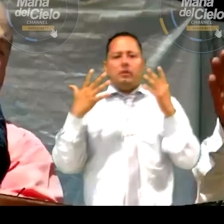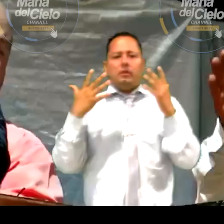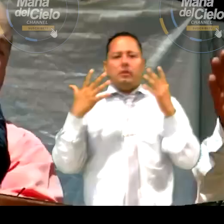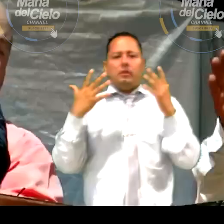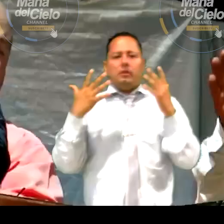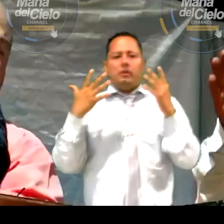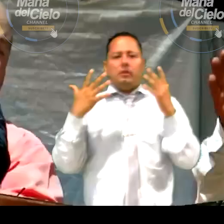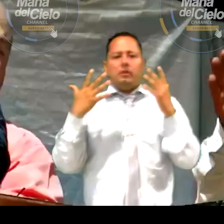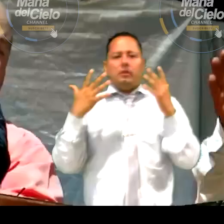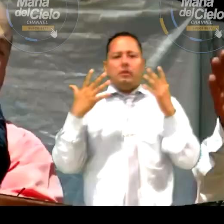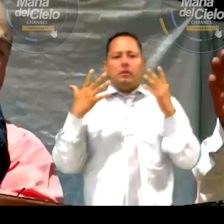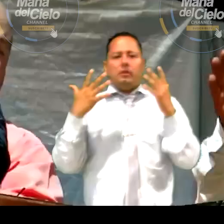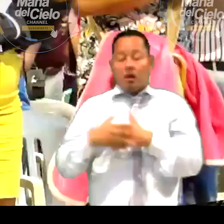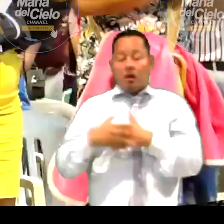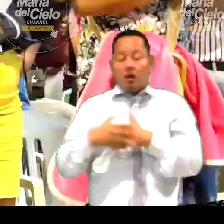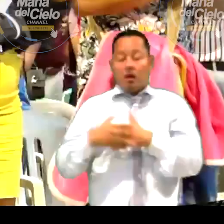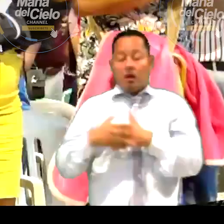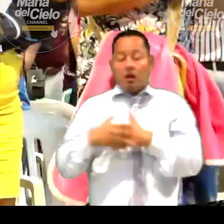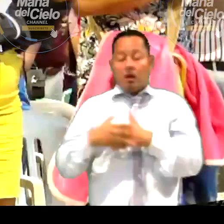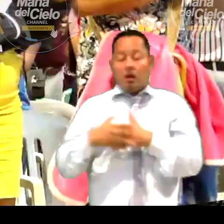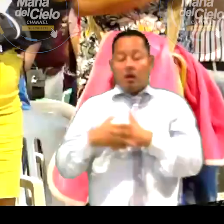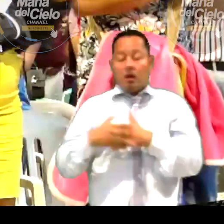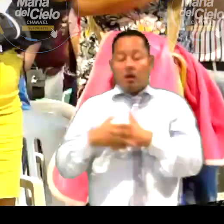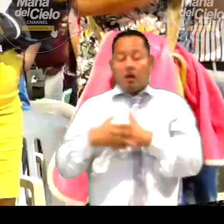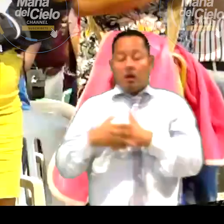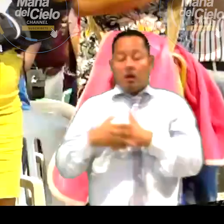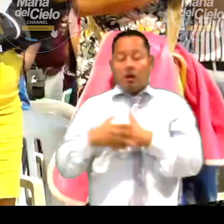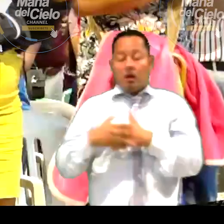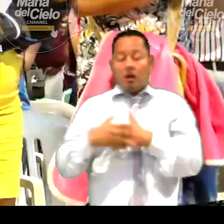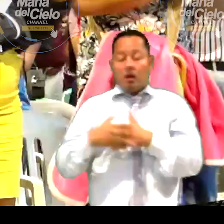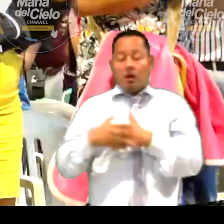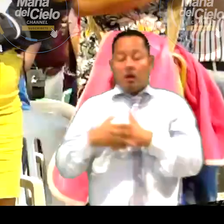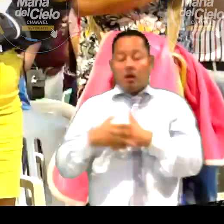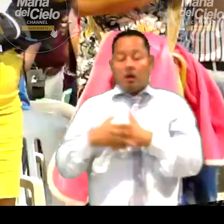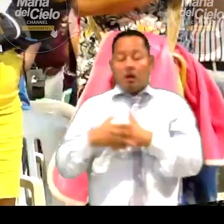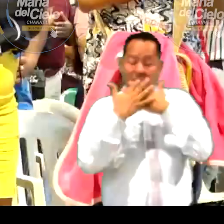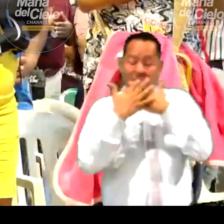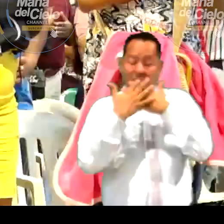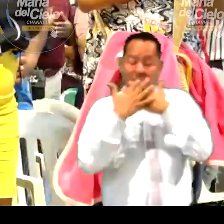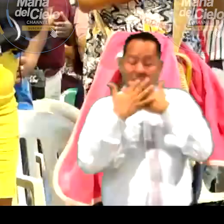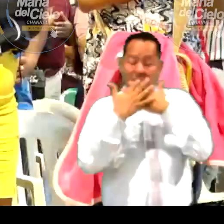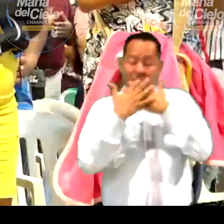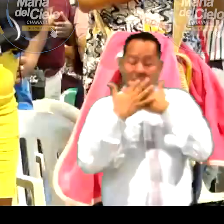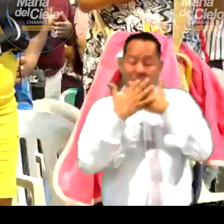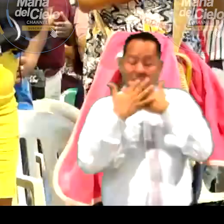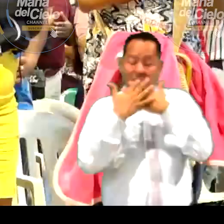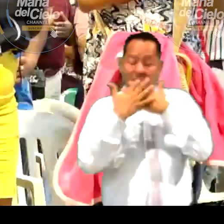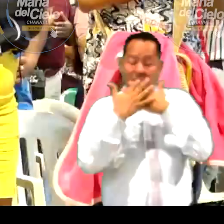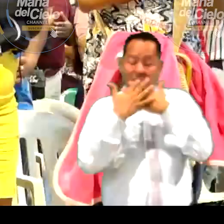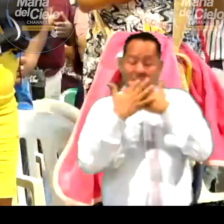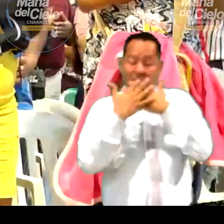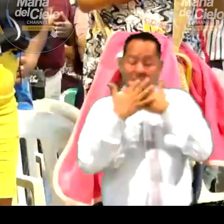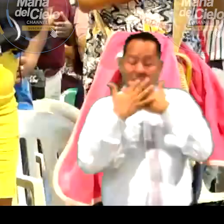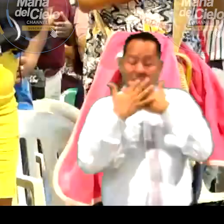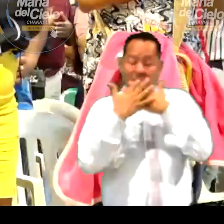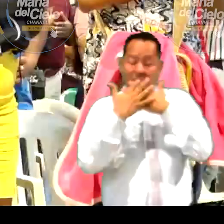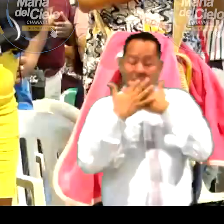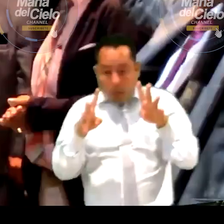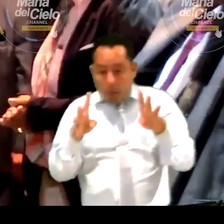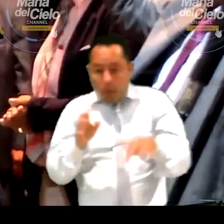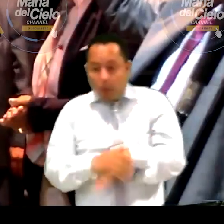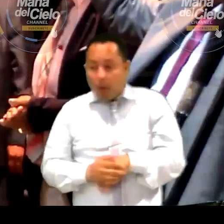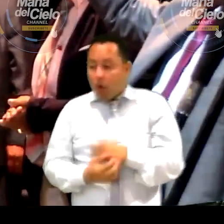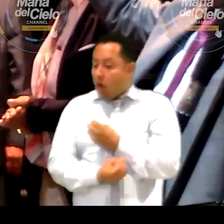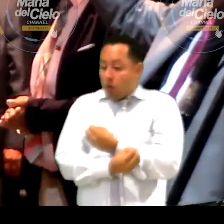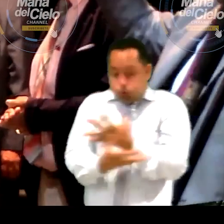Si usted sigue leyendo la Biblia, ¿qué pasó con Lázaro, el resucitado? Se dará cuenta que sucedieron